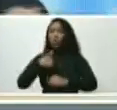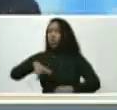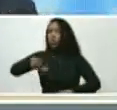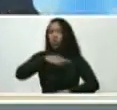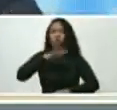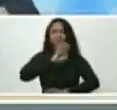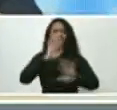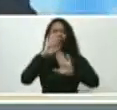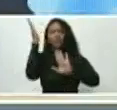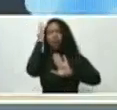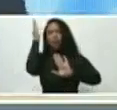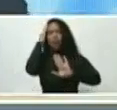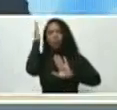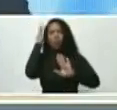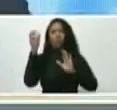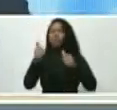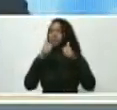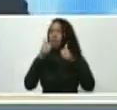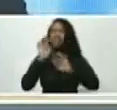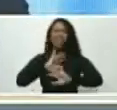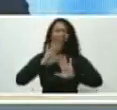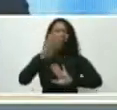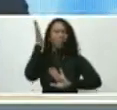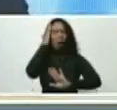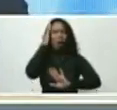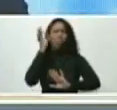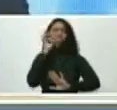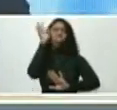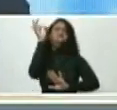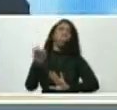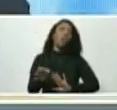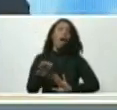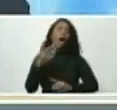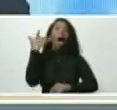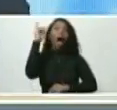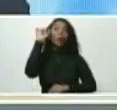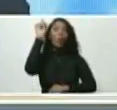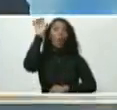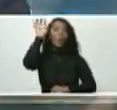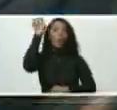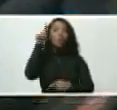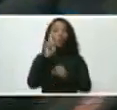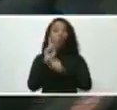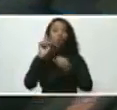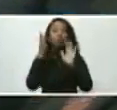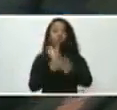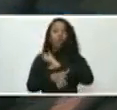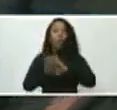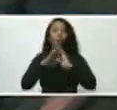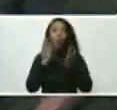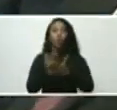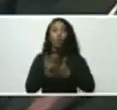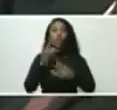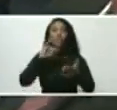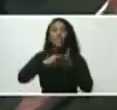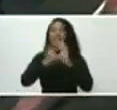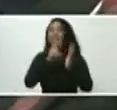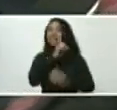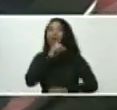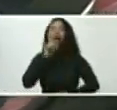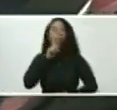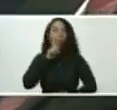estamos aquí, lo sabemos muy bien. Hay un país único sobre la tierra y es Venezuela, nuestro